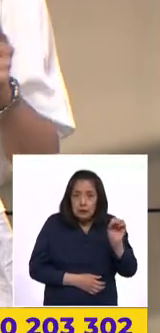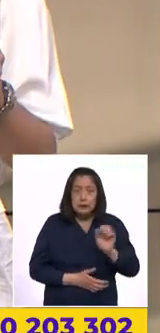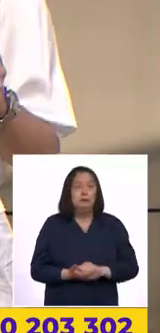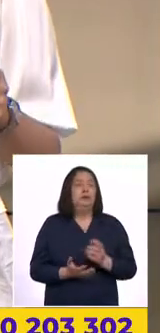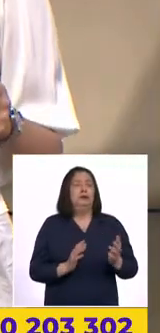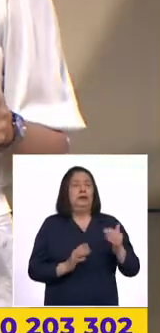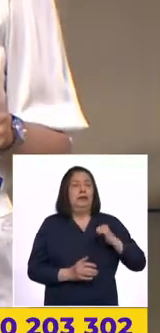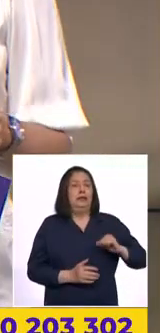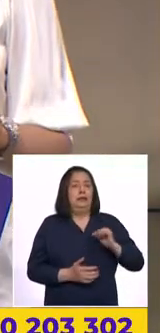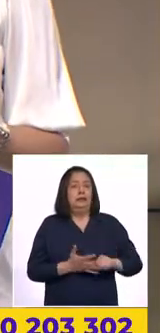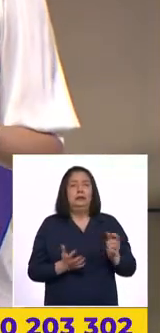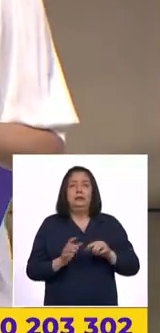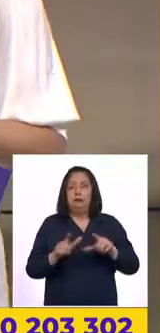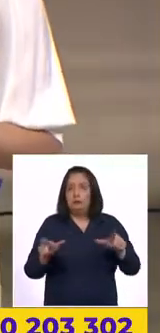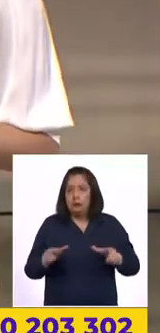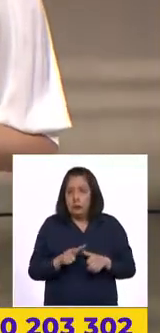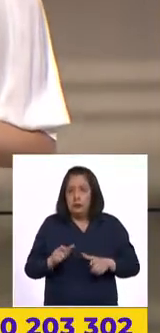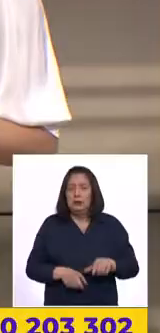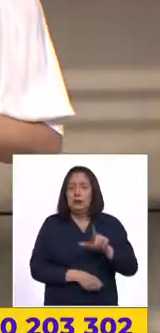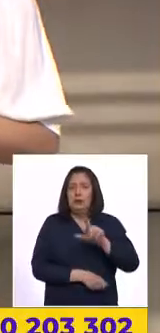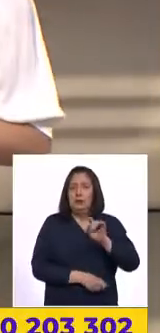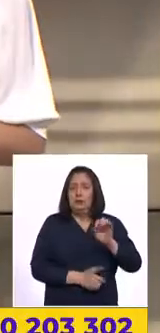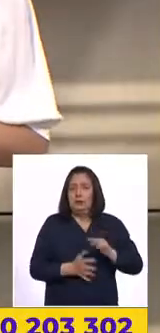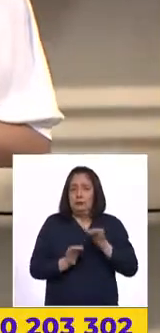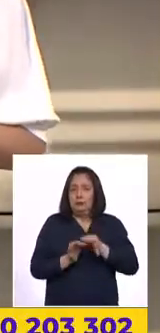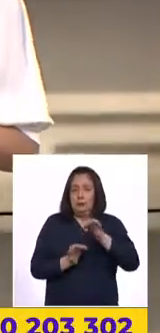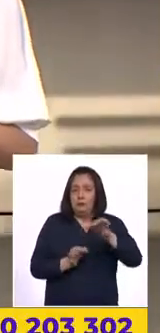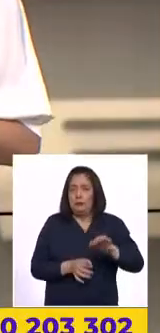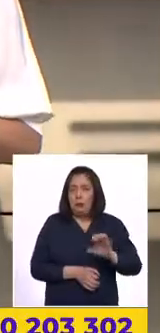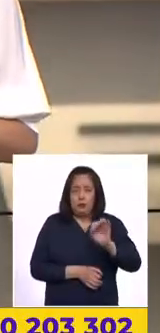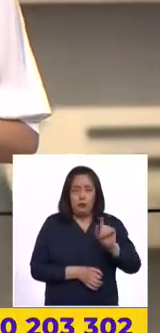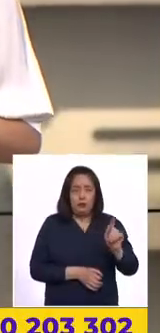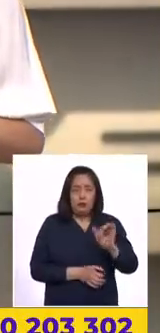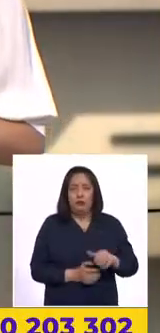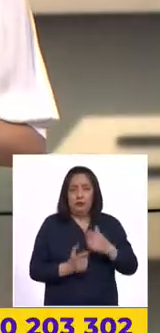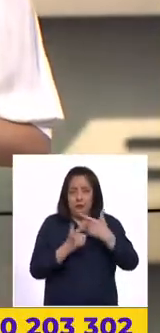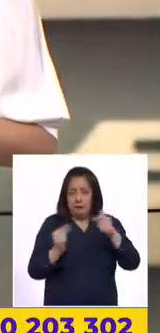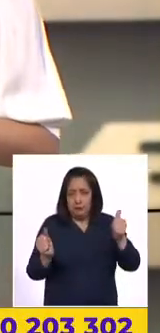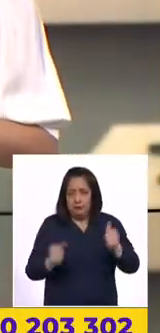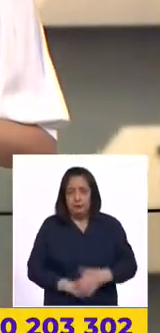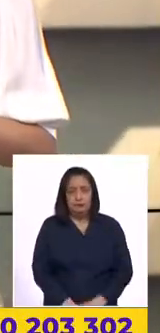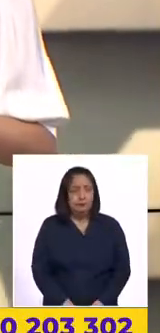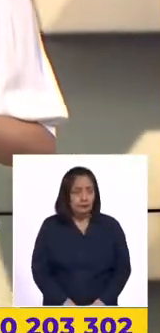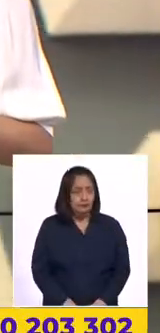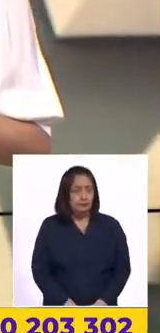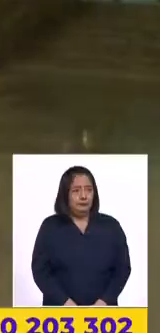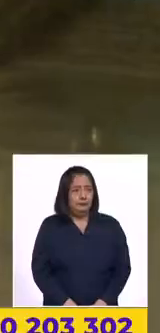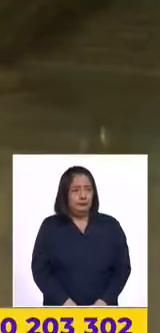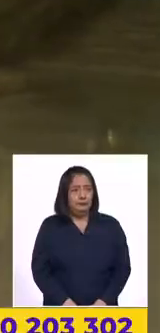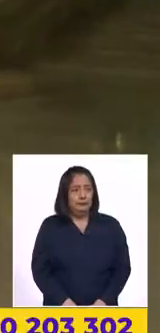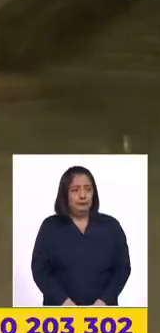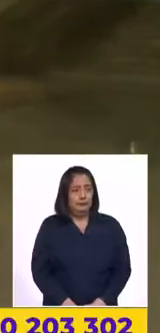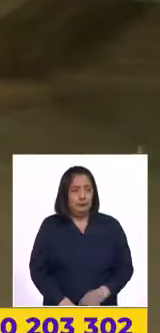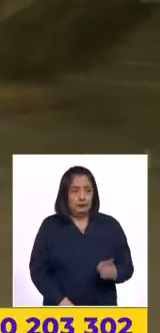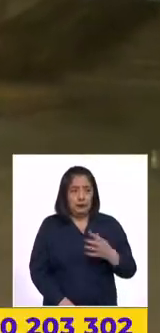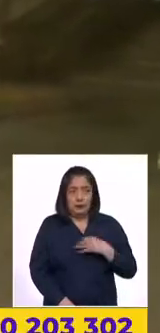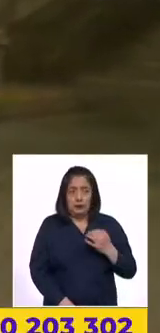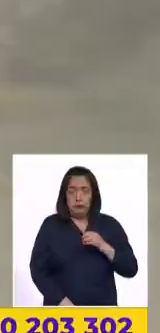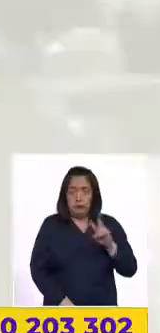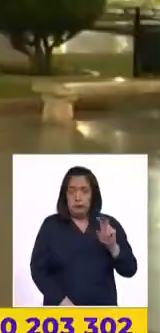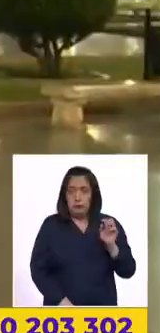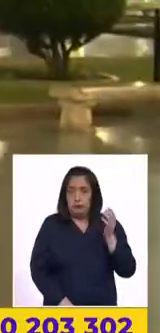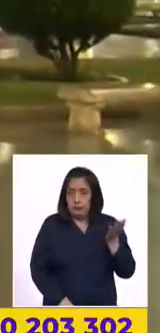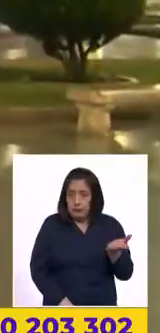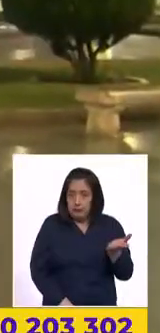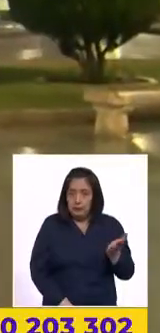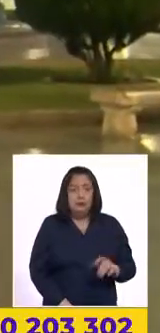el burgomaestre del distrito de La Cuesta en la provincia de Otuzco, en La Libertad. Con tan solo 20 años de